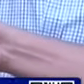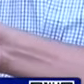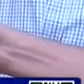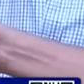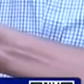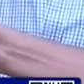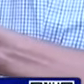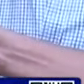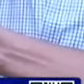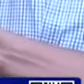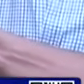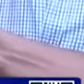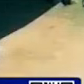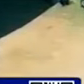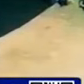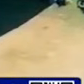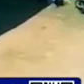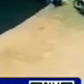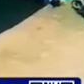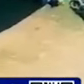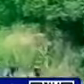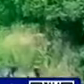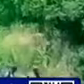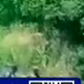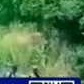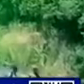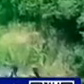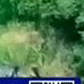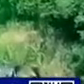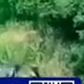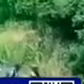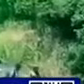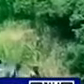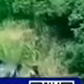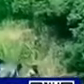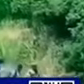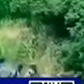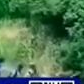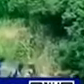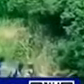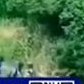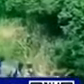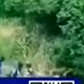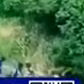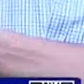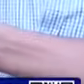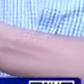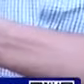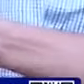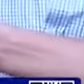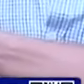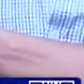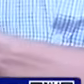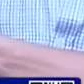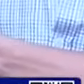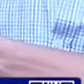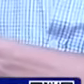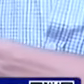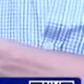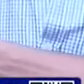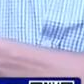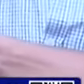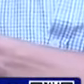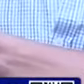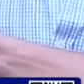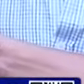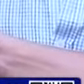Nosotros estamos aquí alojados de parientes. Las personas que ingresan, ¿cómo actúan? Entran pues y le dan con palo